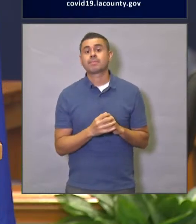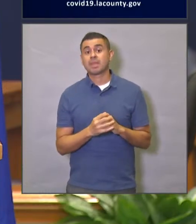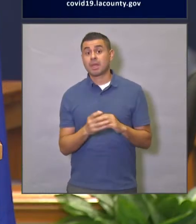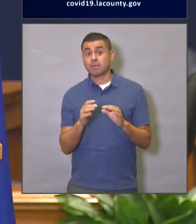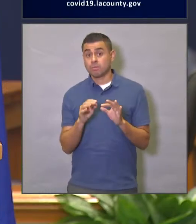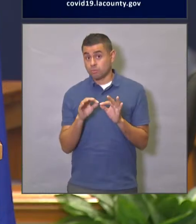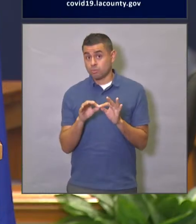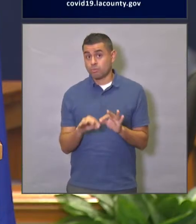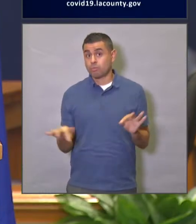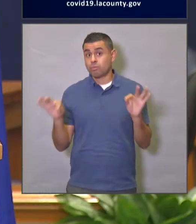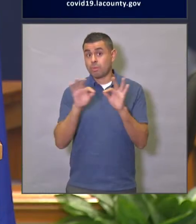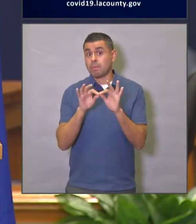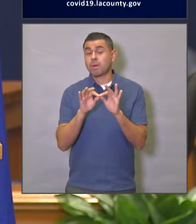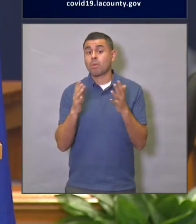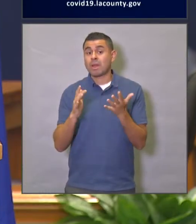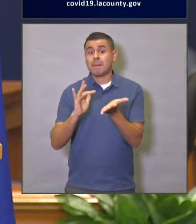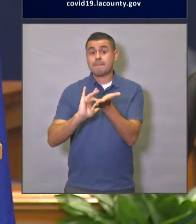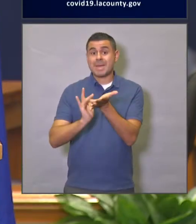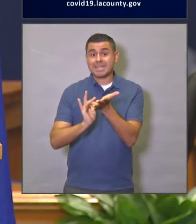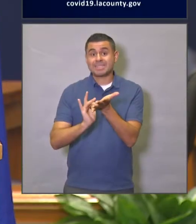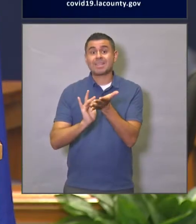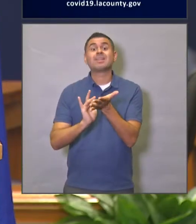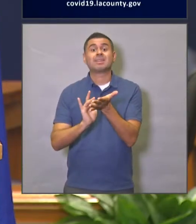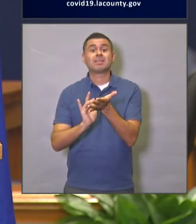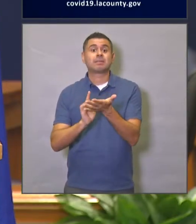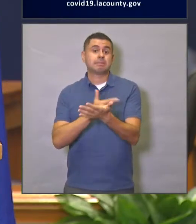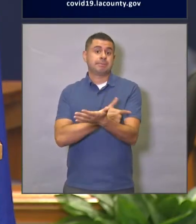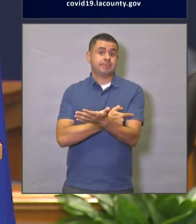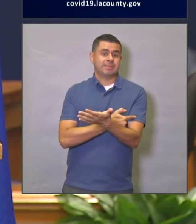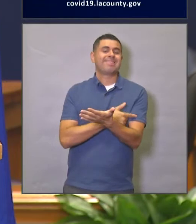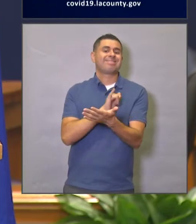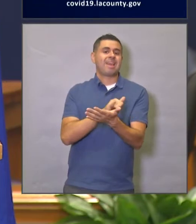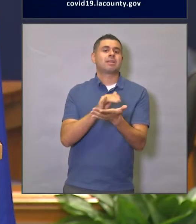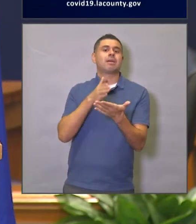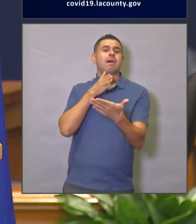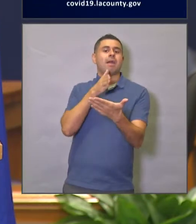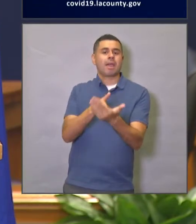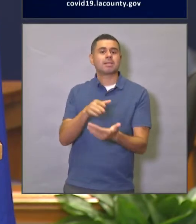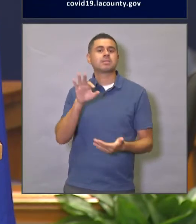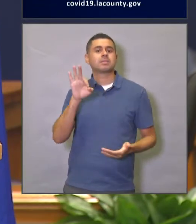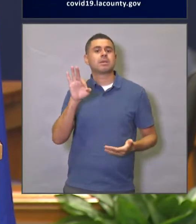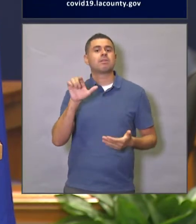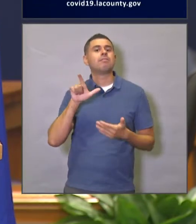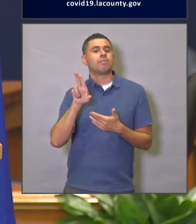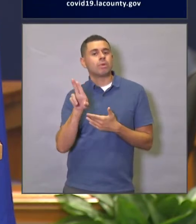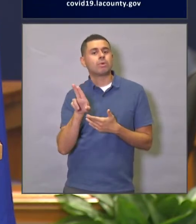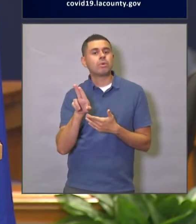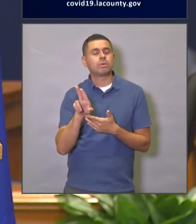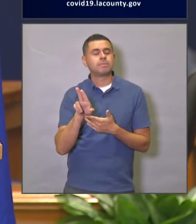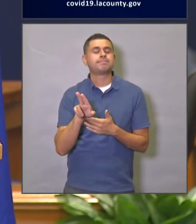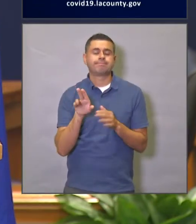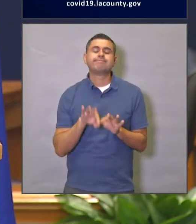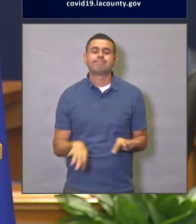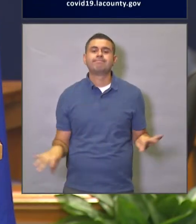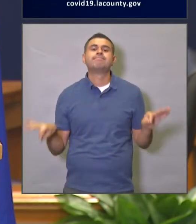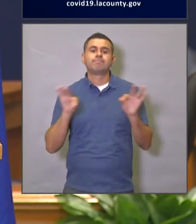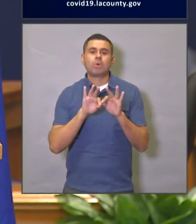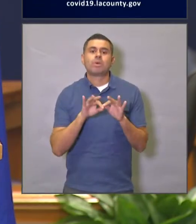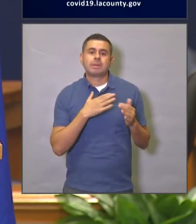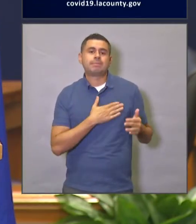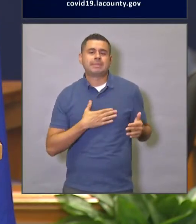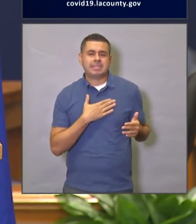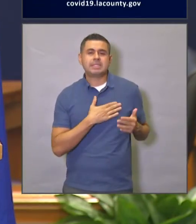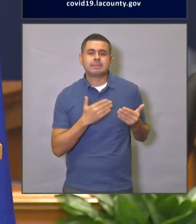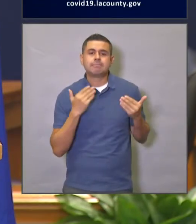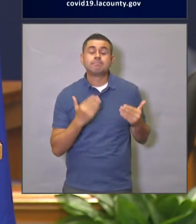otoño es de vacunarse contra la gripe. Es muy probable que la gripe y COVID-19 estén presentes